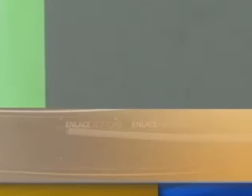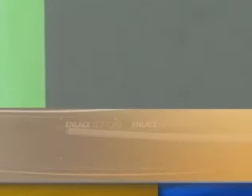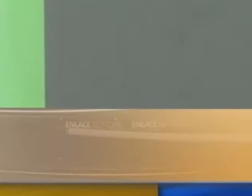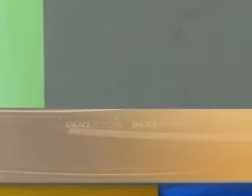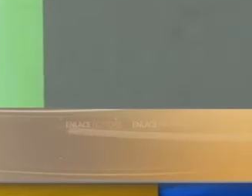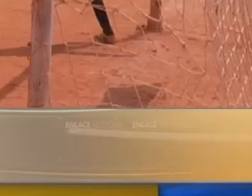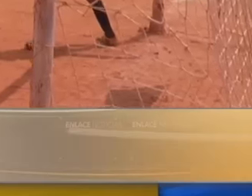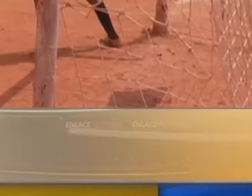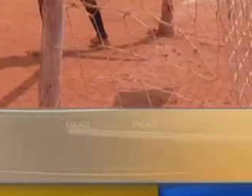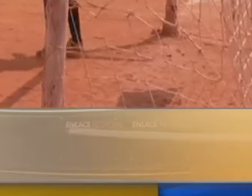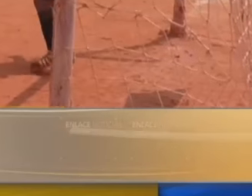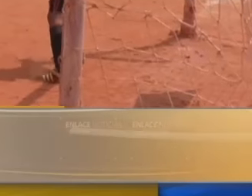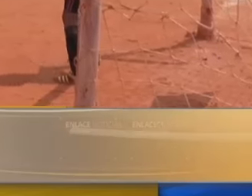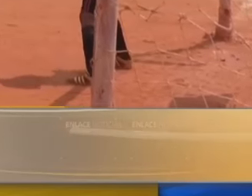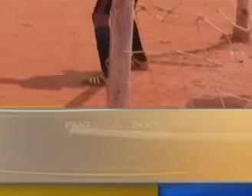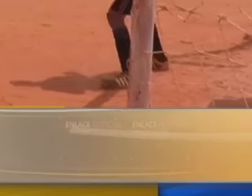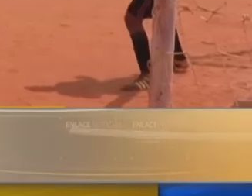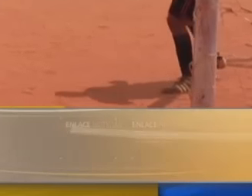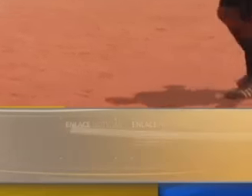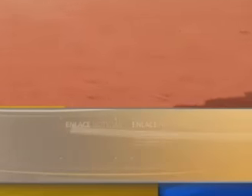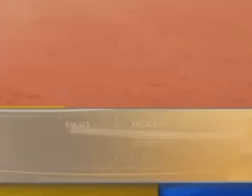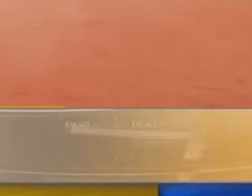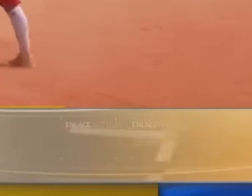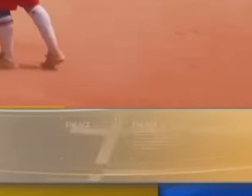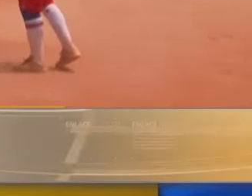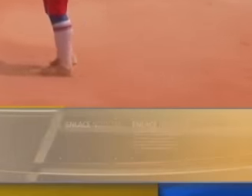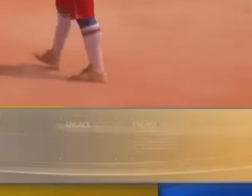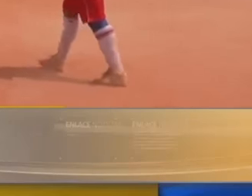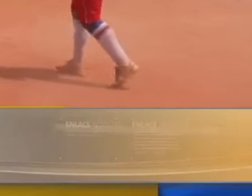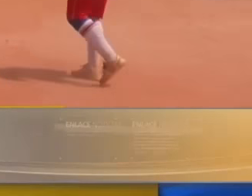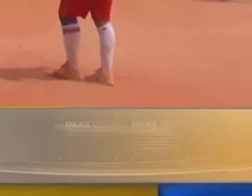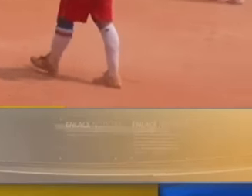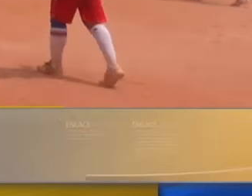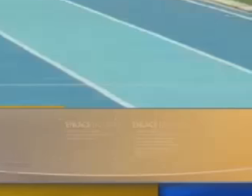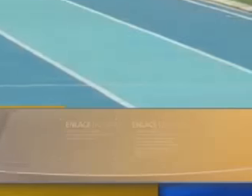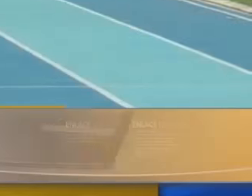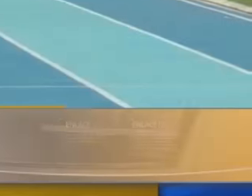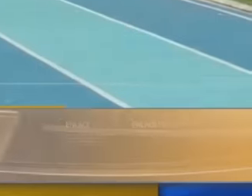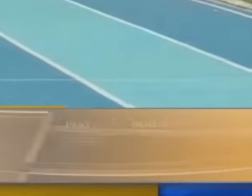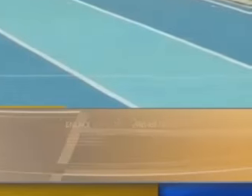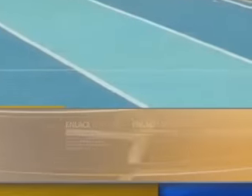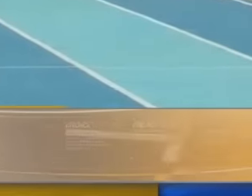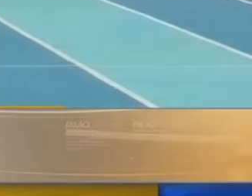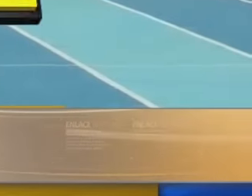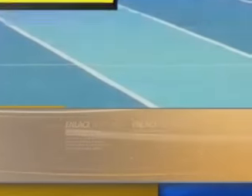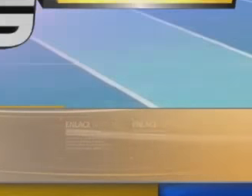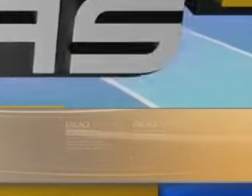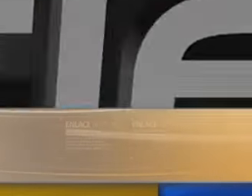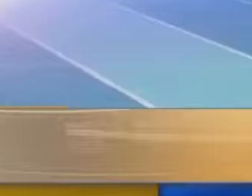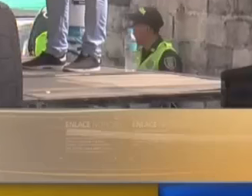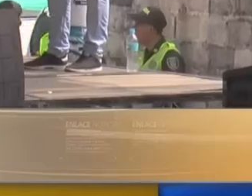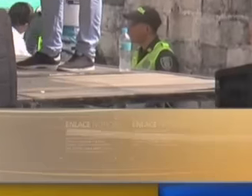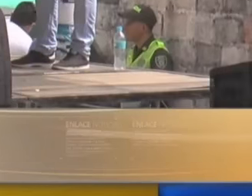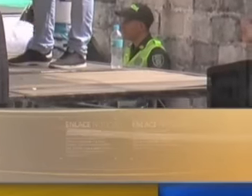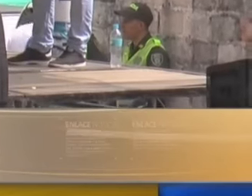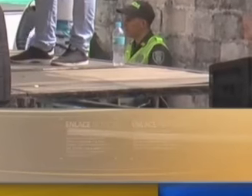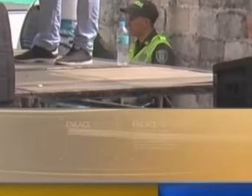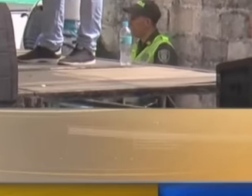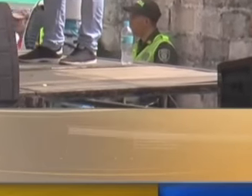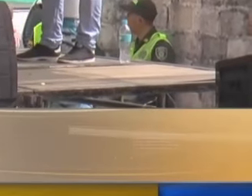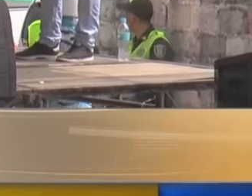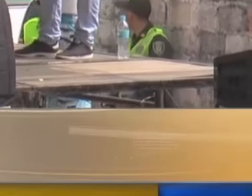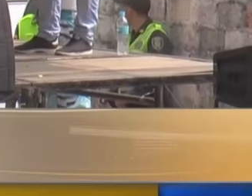zona rural los Juegos Intercorregimientos por la Paz 2016. Ciénaga de Lopón será la anfitriona del certamen deportivo. Y en La